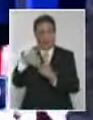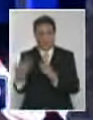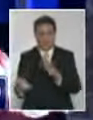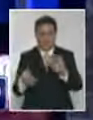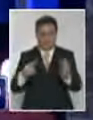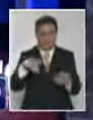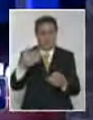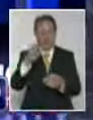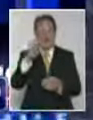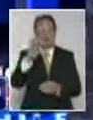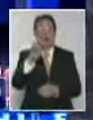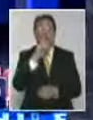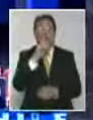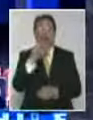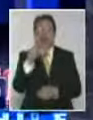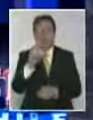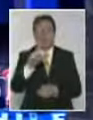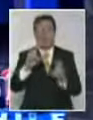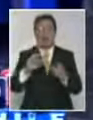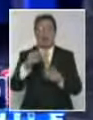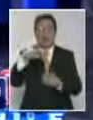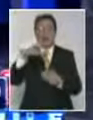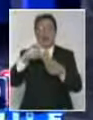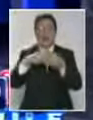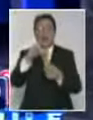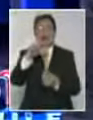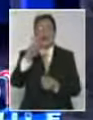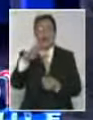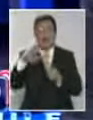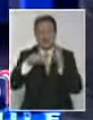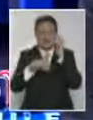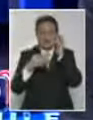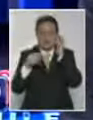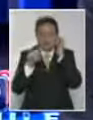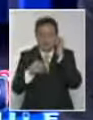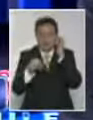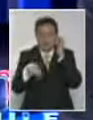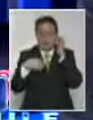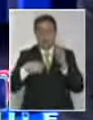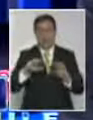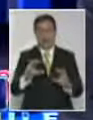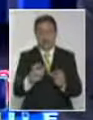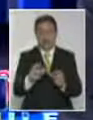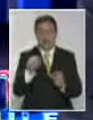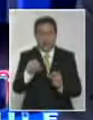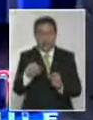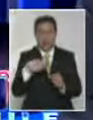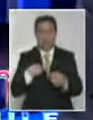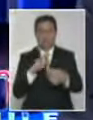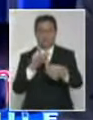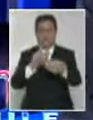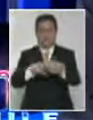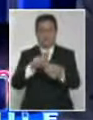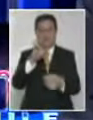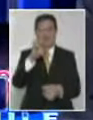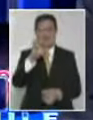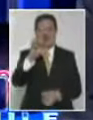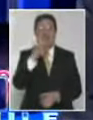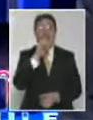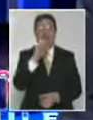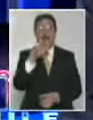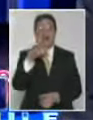la Portales, después la Magallanes, por donde habló el presidente Allende. Y nuestra radio, que era una filial de Radio Portales, una radio chiquitita,